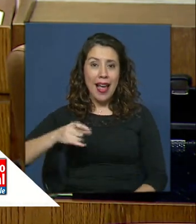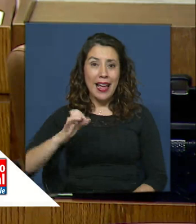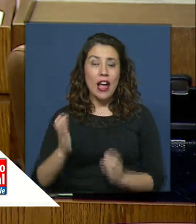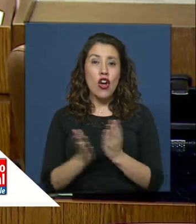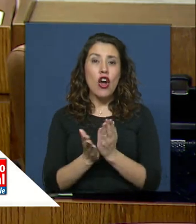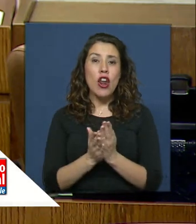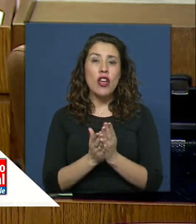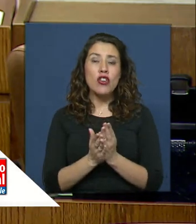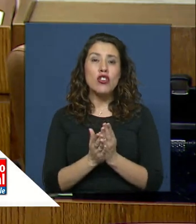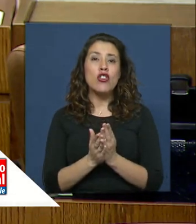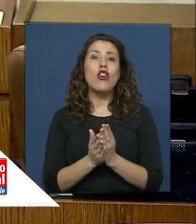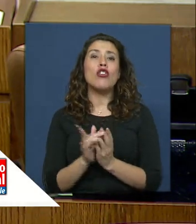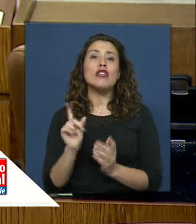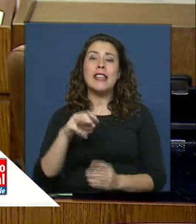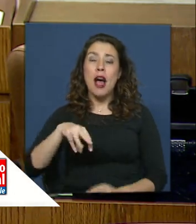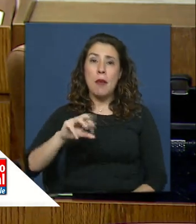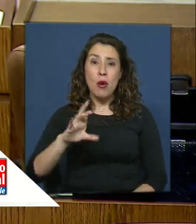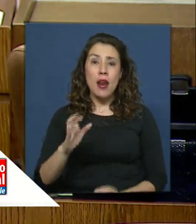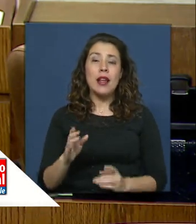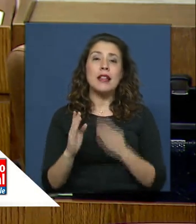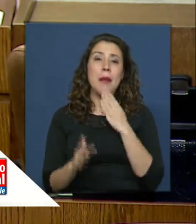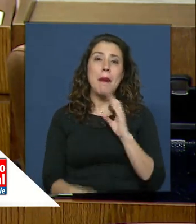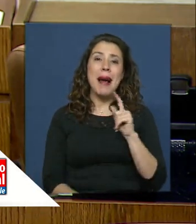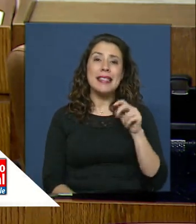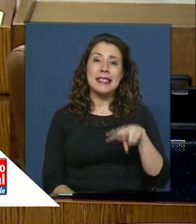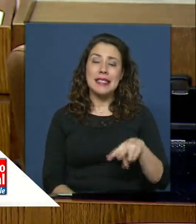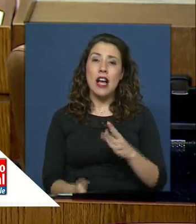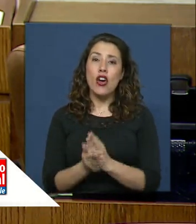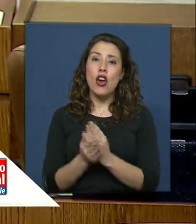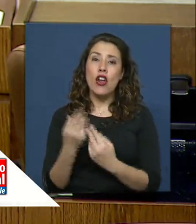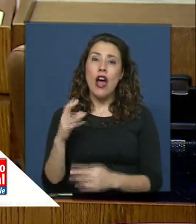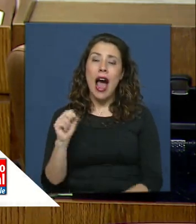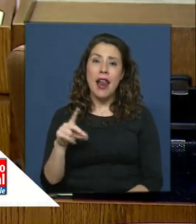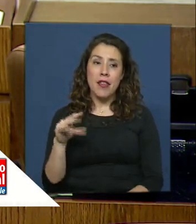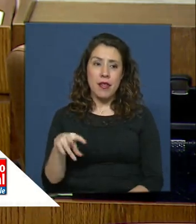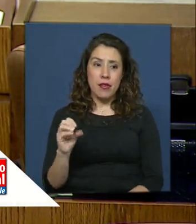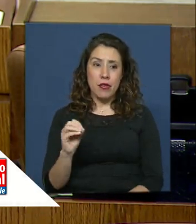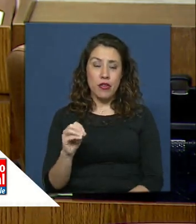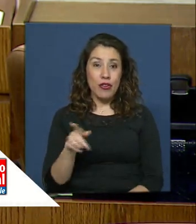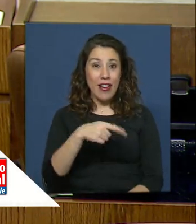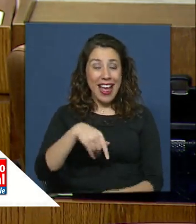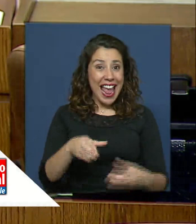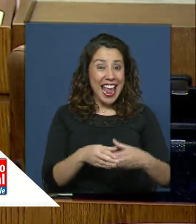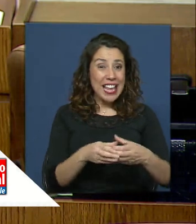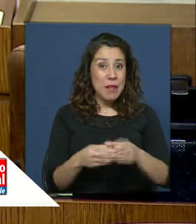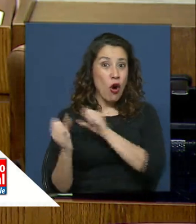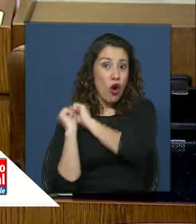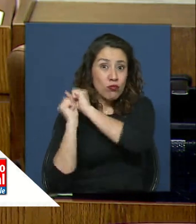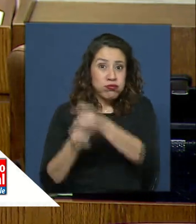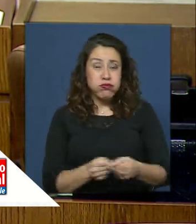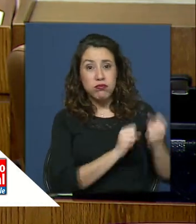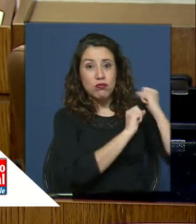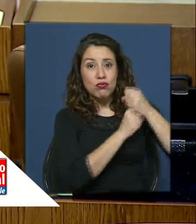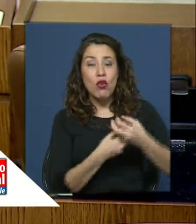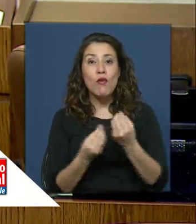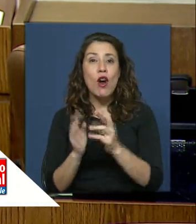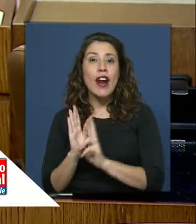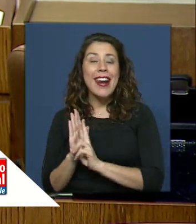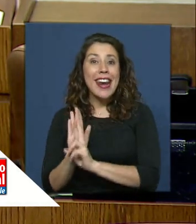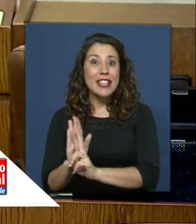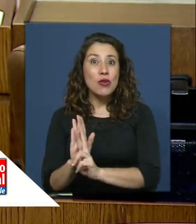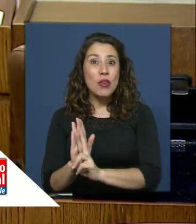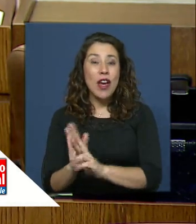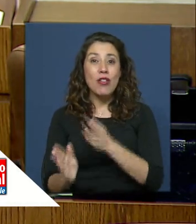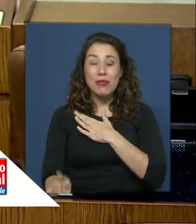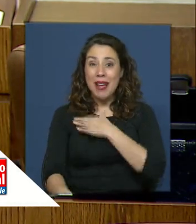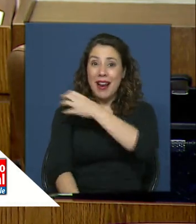del Colegio Cardenal Antonio Zamoré y a Bastián Alarcón del Colegio Andino. Este equipo de judo tuvo buenos resultados para la región y